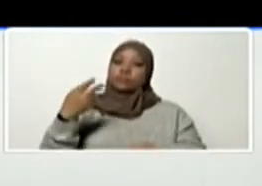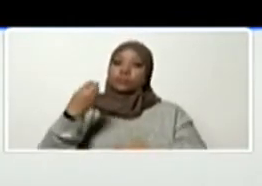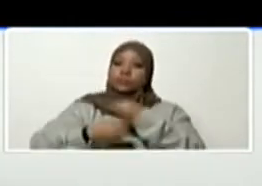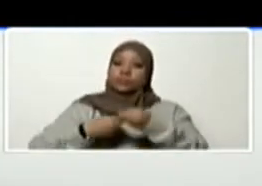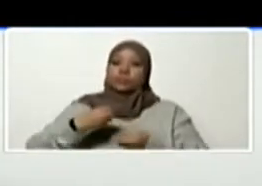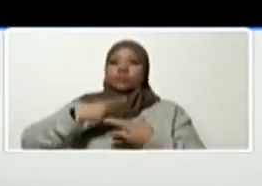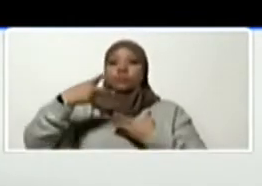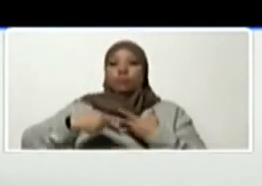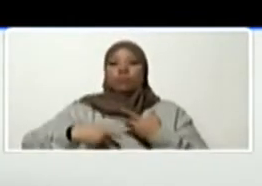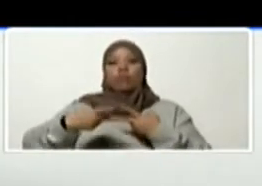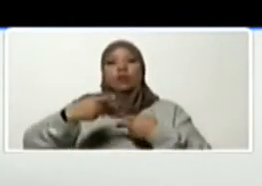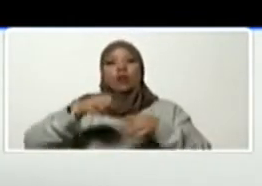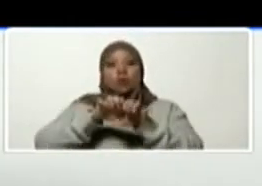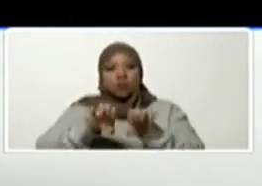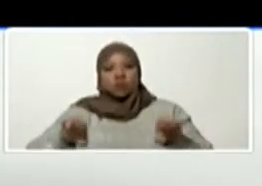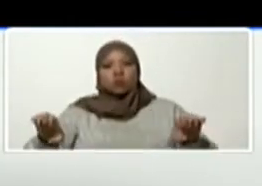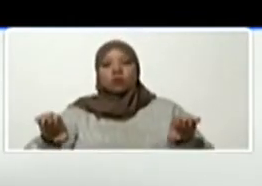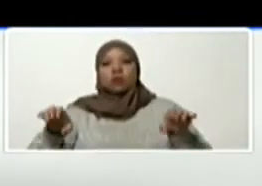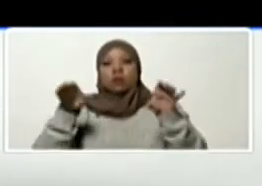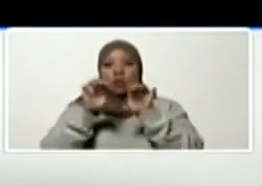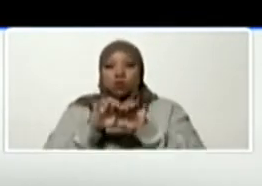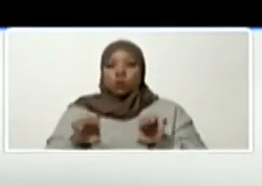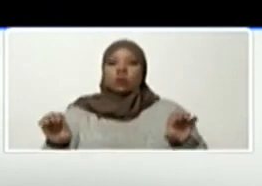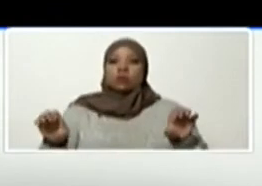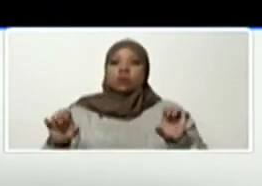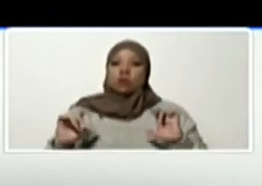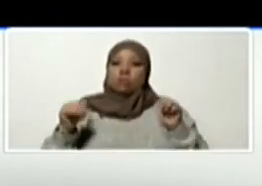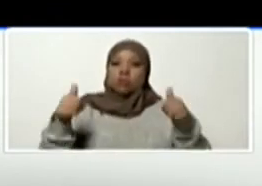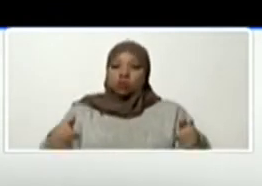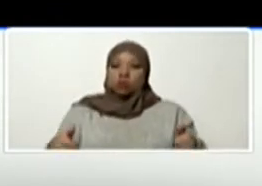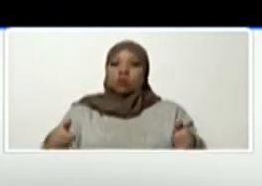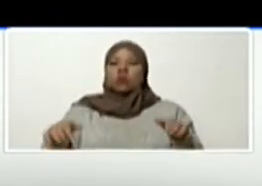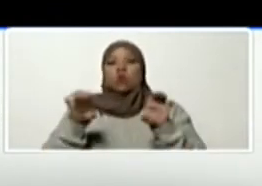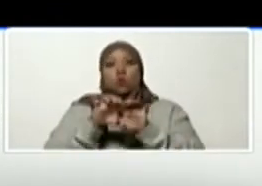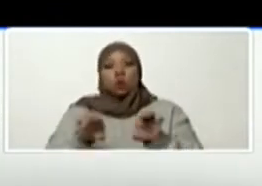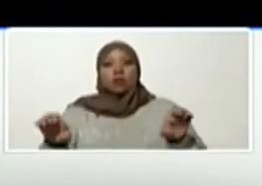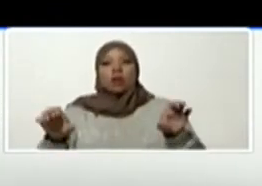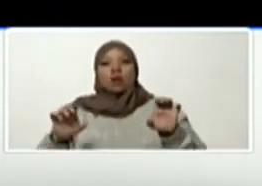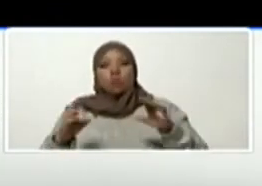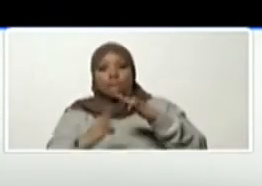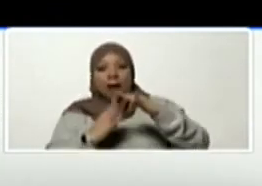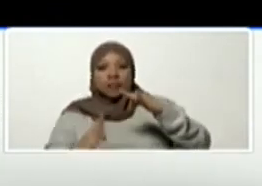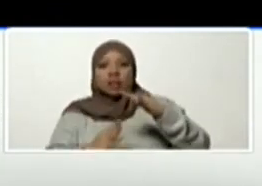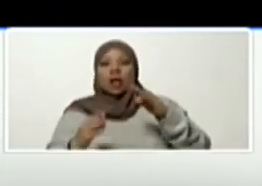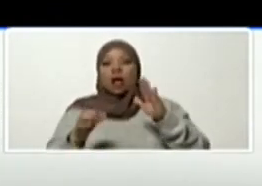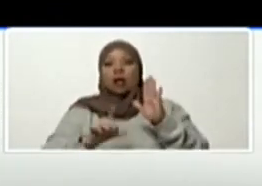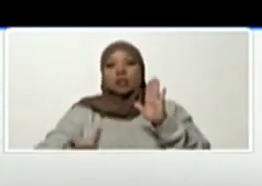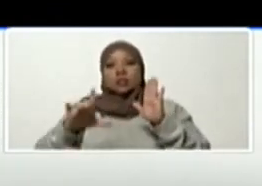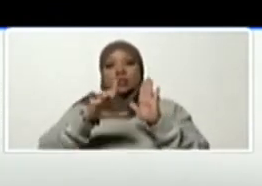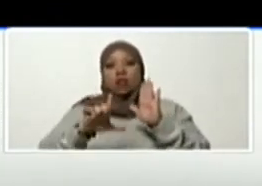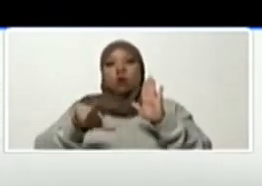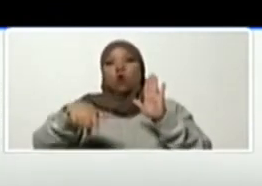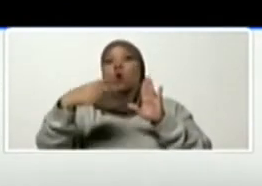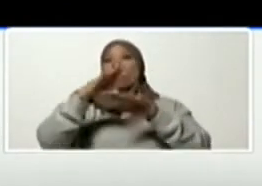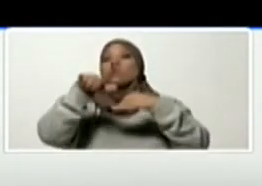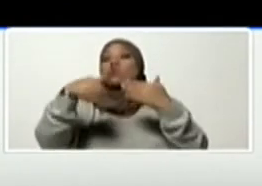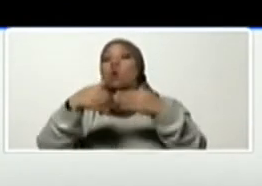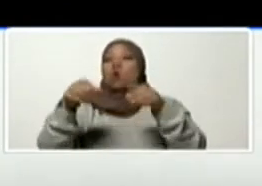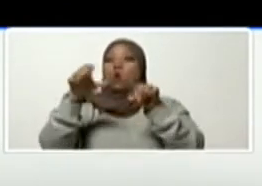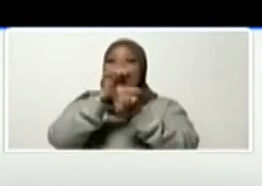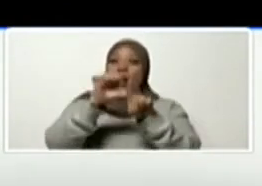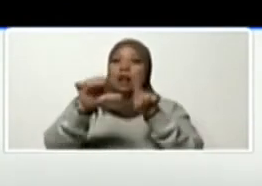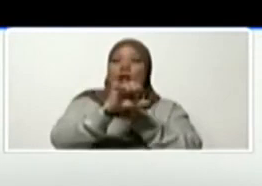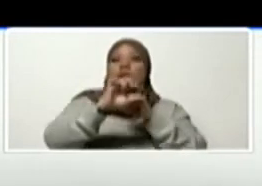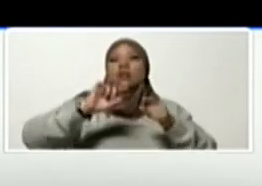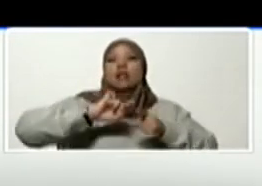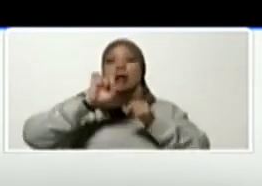en los programas educativos de la educación inicial, la educación básica y la educación secundaria, todo lo que tiene que ver con